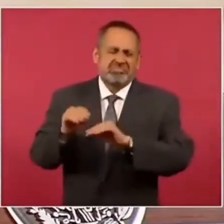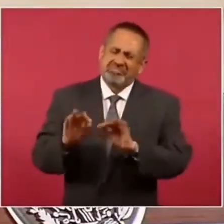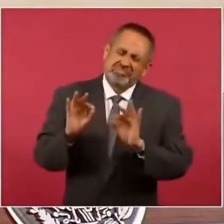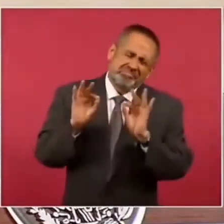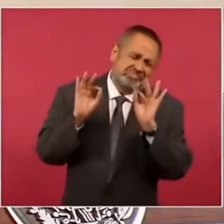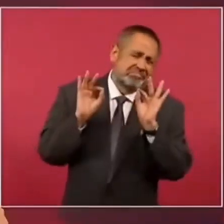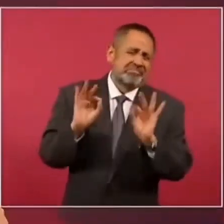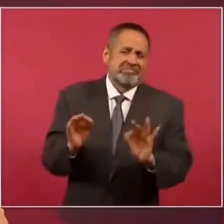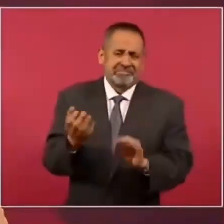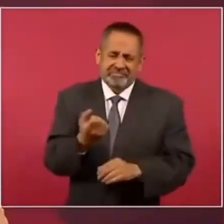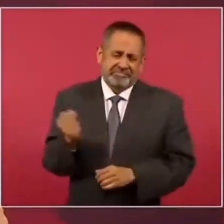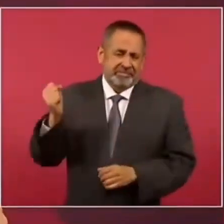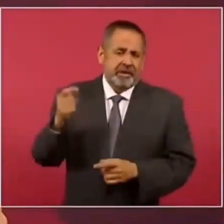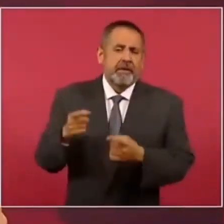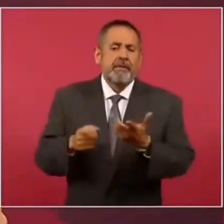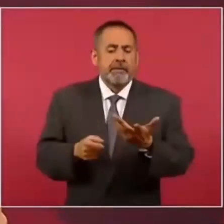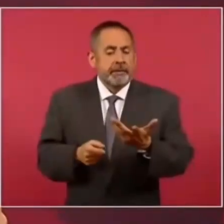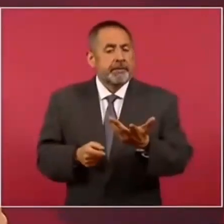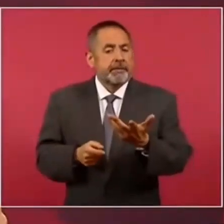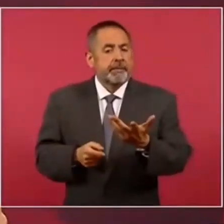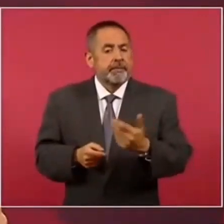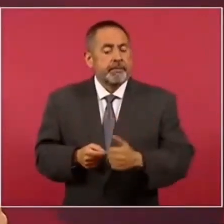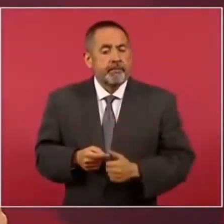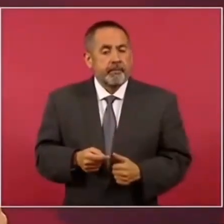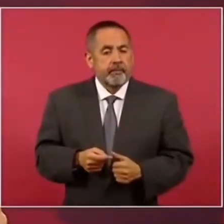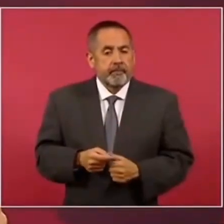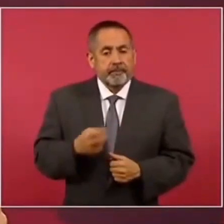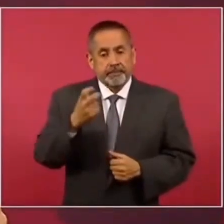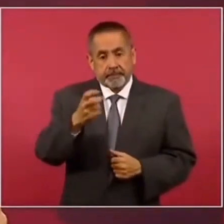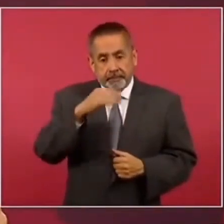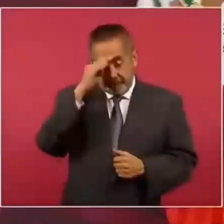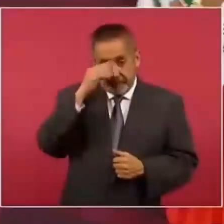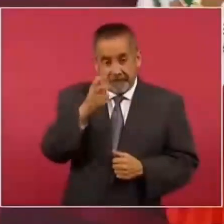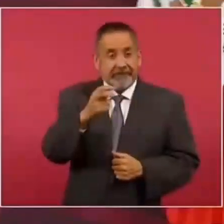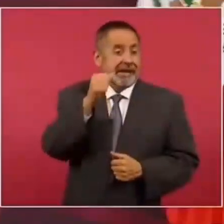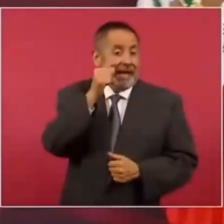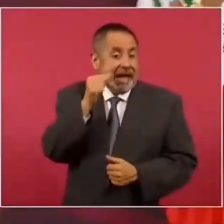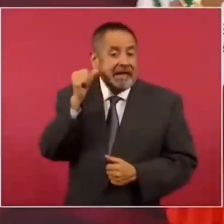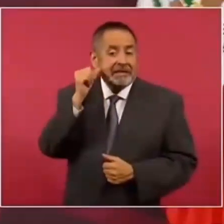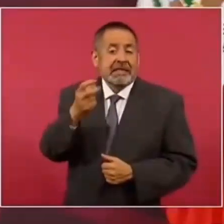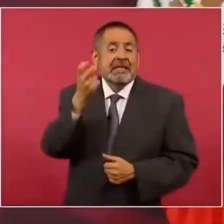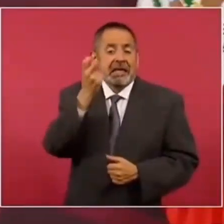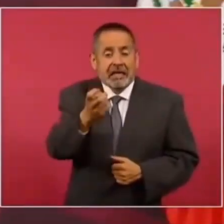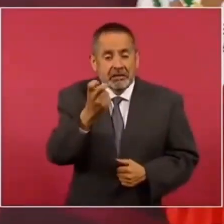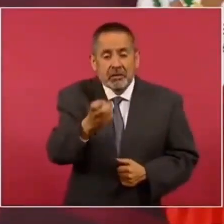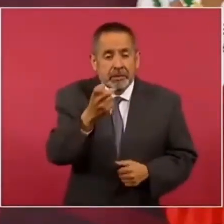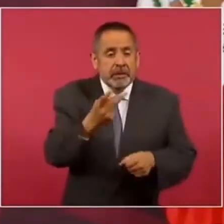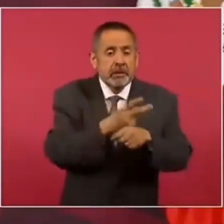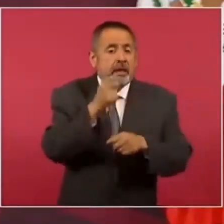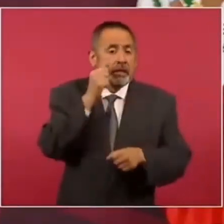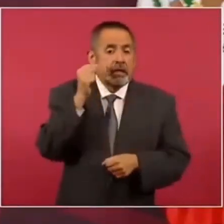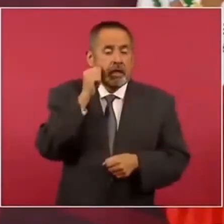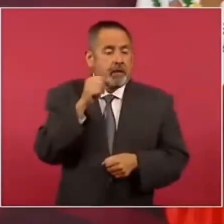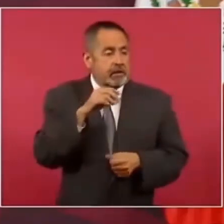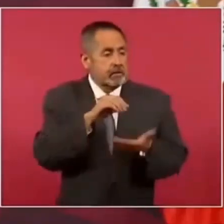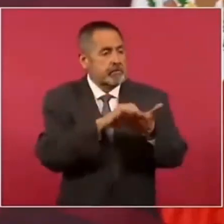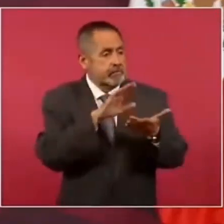energético. Entonces, esa fue la operación de ayer.